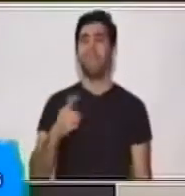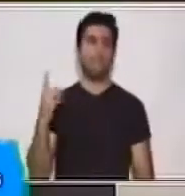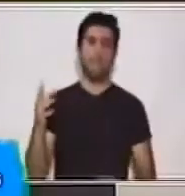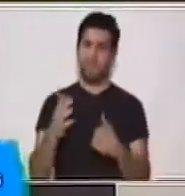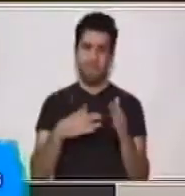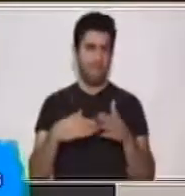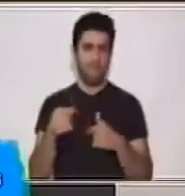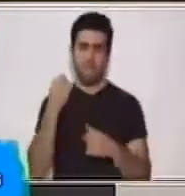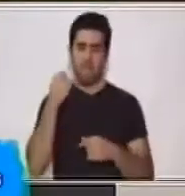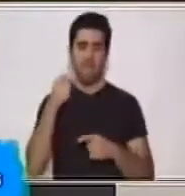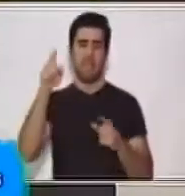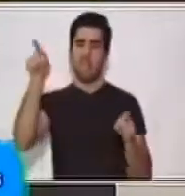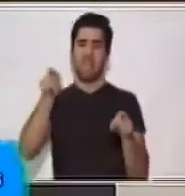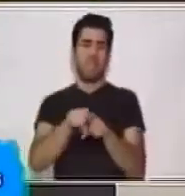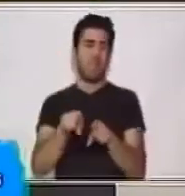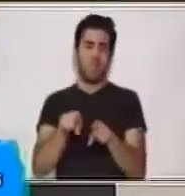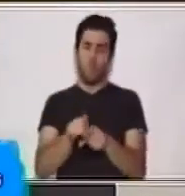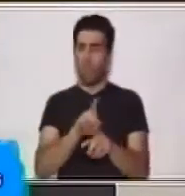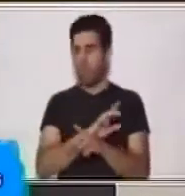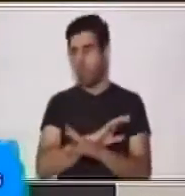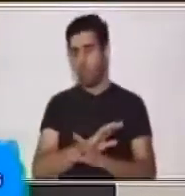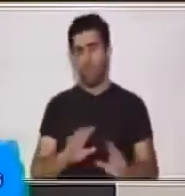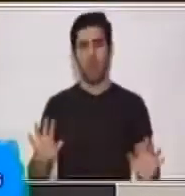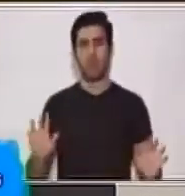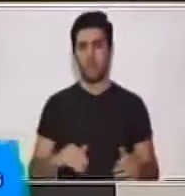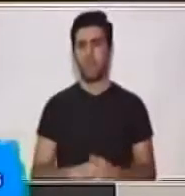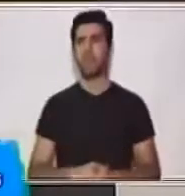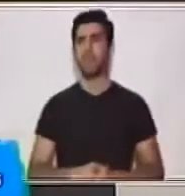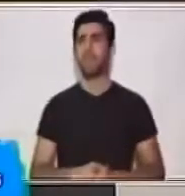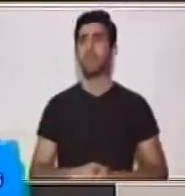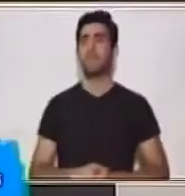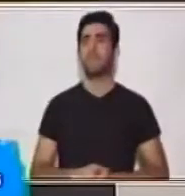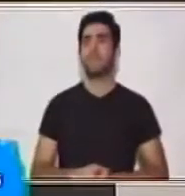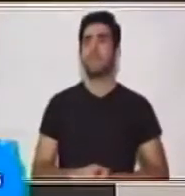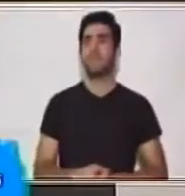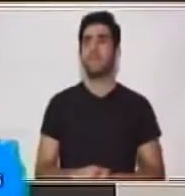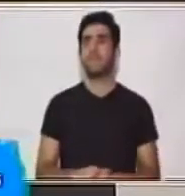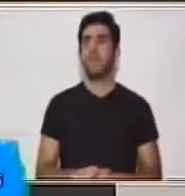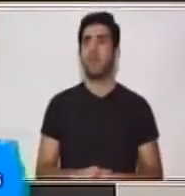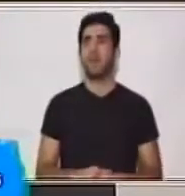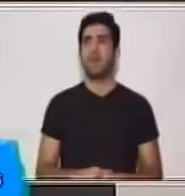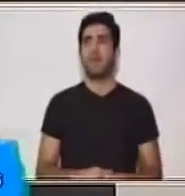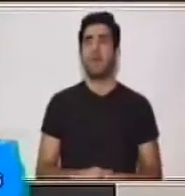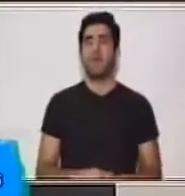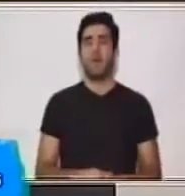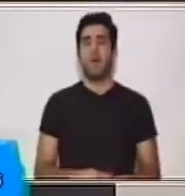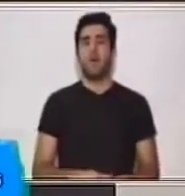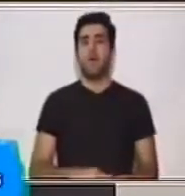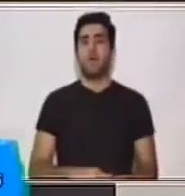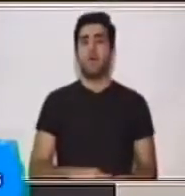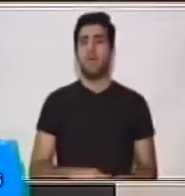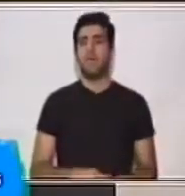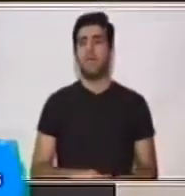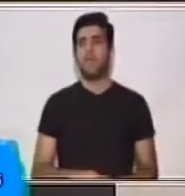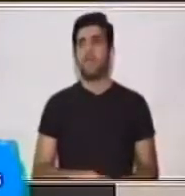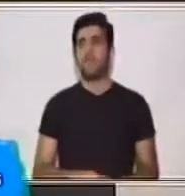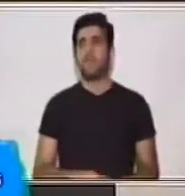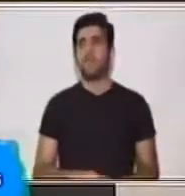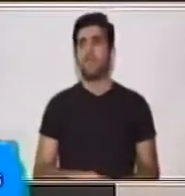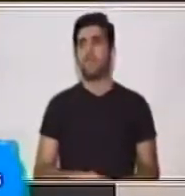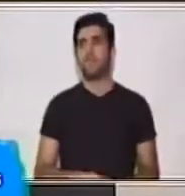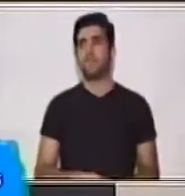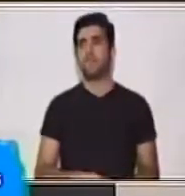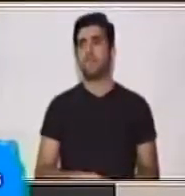inglés, nosotros vamos a pronunciar seno y vamos a presionar la tecla S-I-N. Entonces, ingresamos hasta la